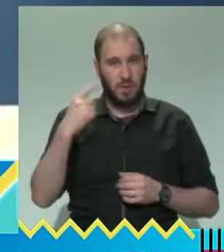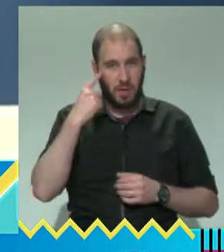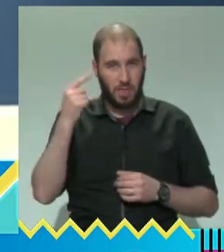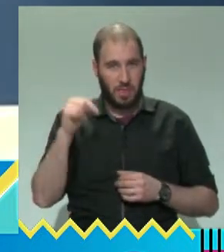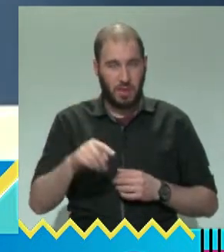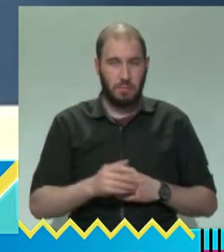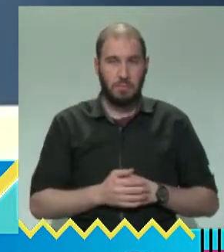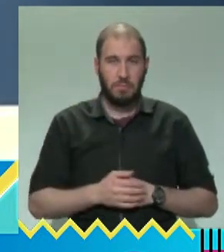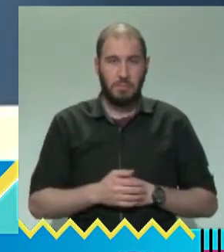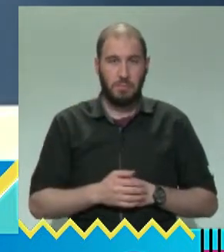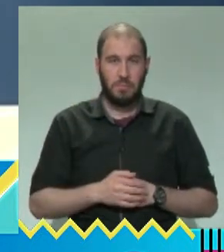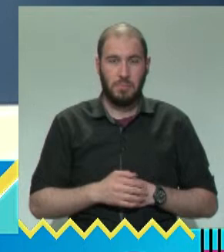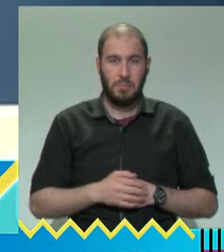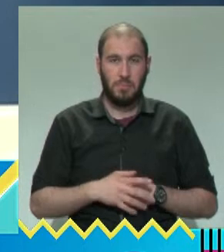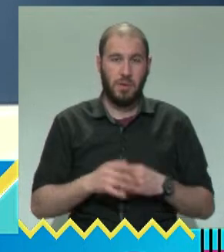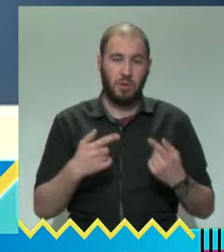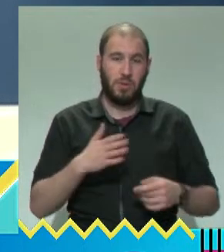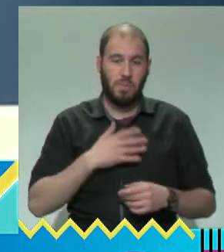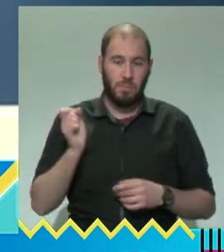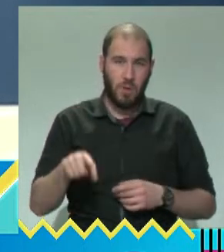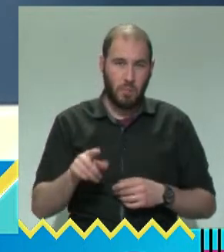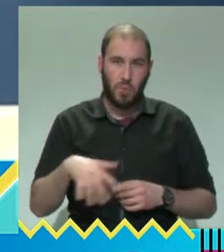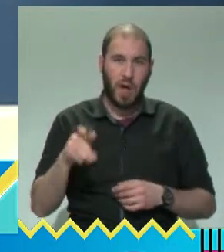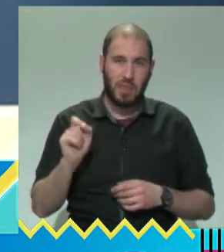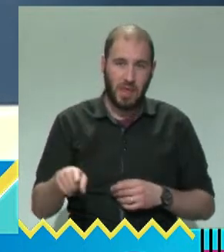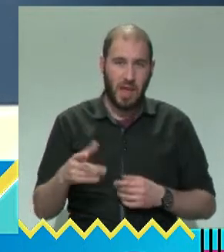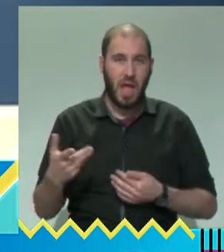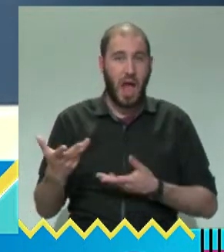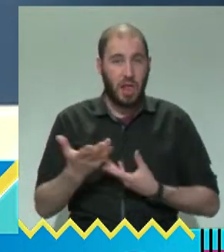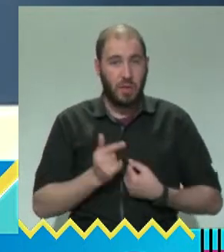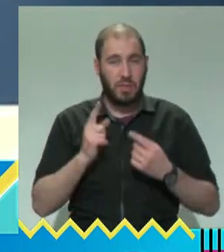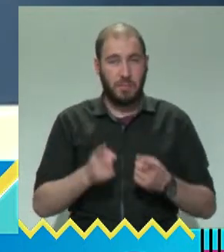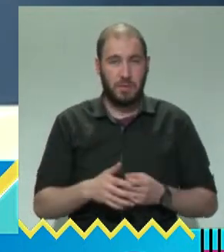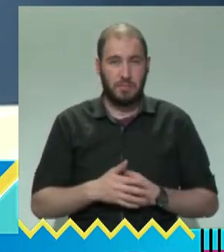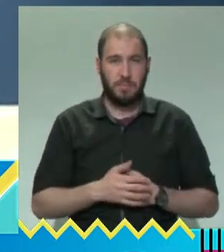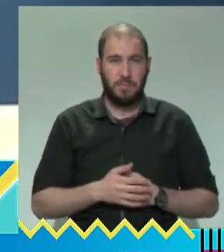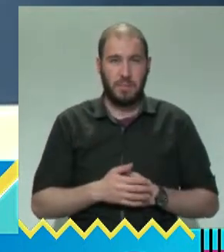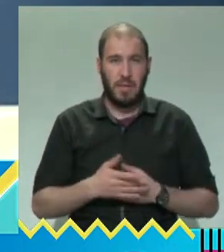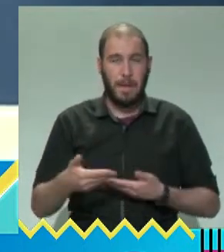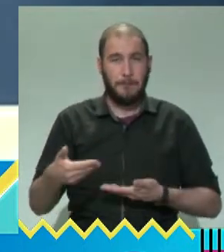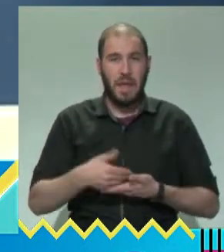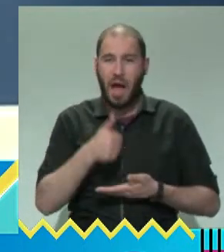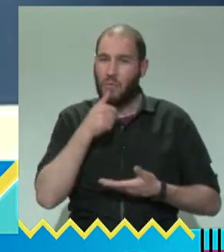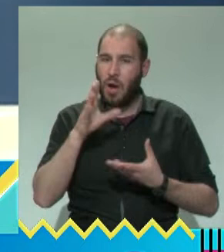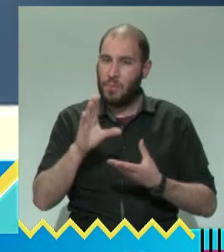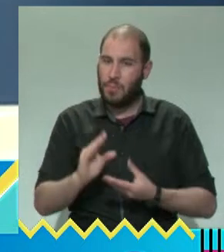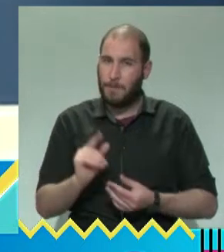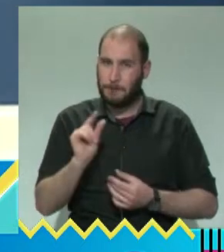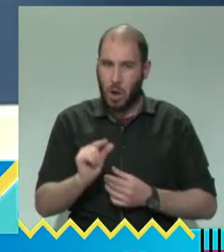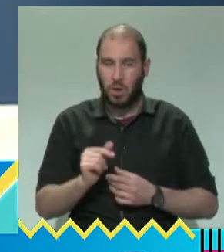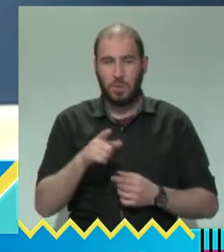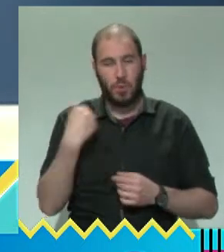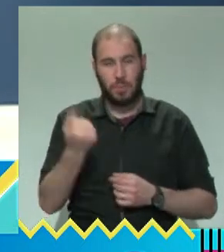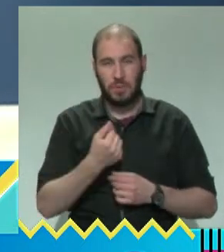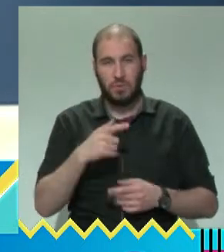nosotros, de especies propias, ¿no? Autóctonas, que nos permitan también bajar el requerimiento hídrico, que es otro elemento